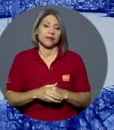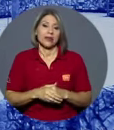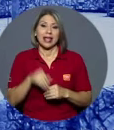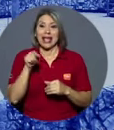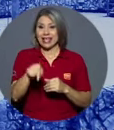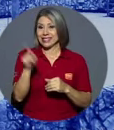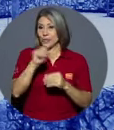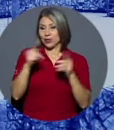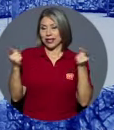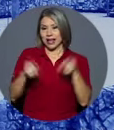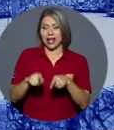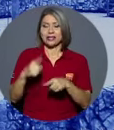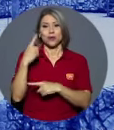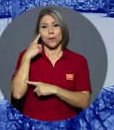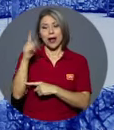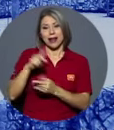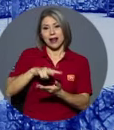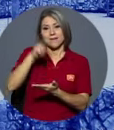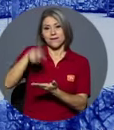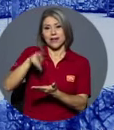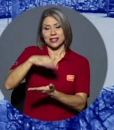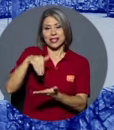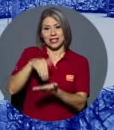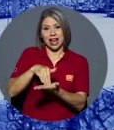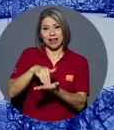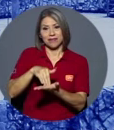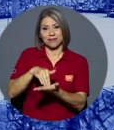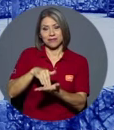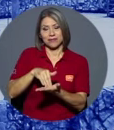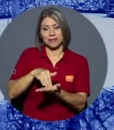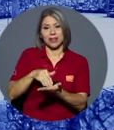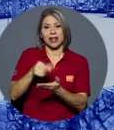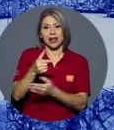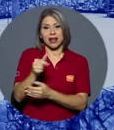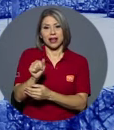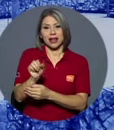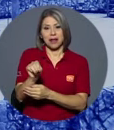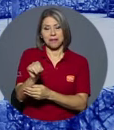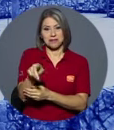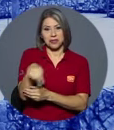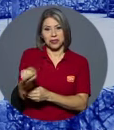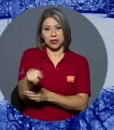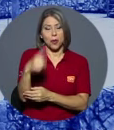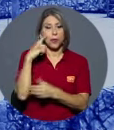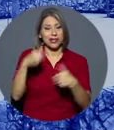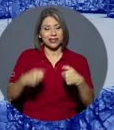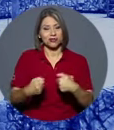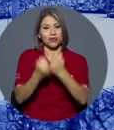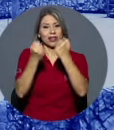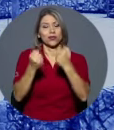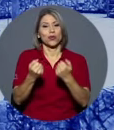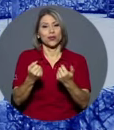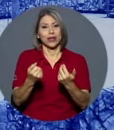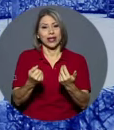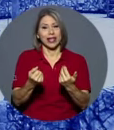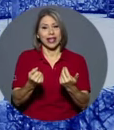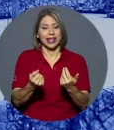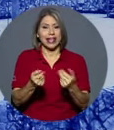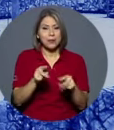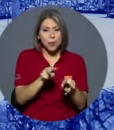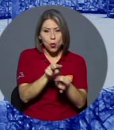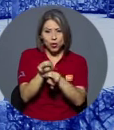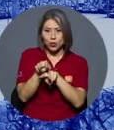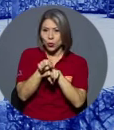para el Valle Central, el gran área metropolitana, porque es todo un reto en la parte